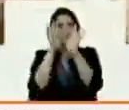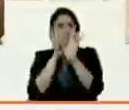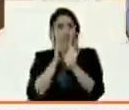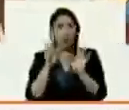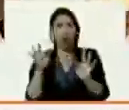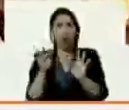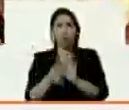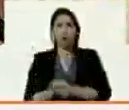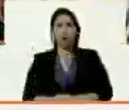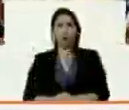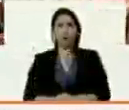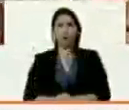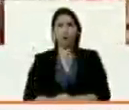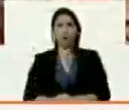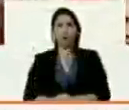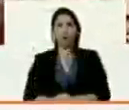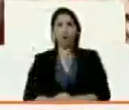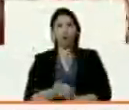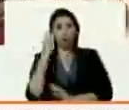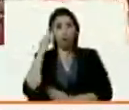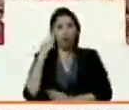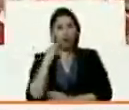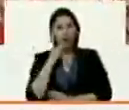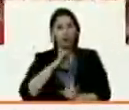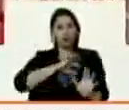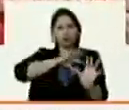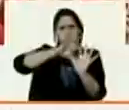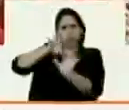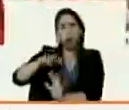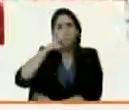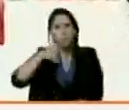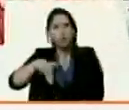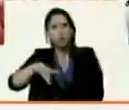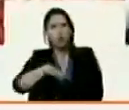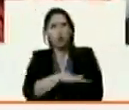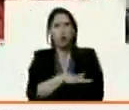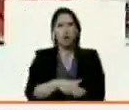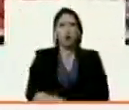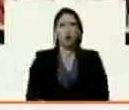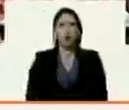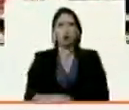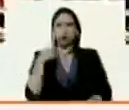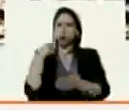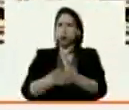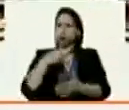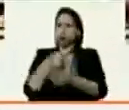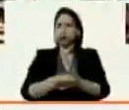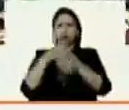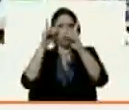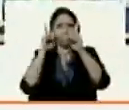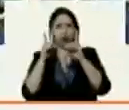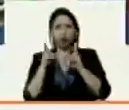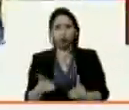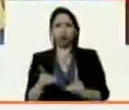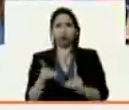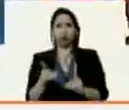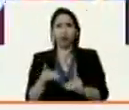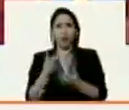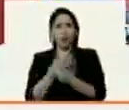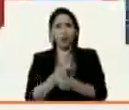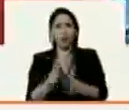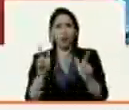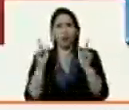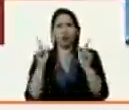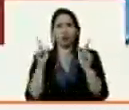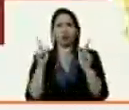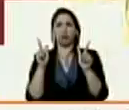nadie. El huracán bolivariano, esos son los pueblos que han decidido luchar por su libertad. No